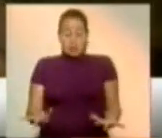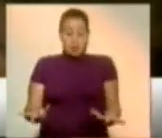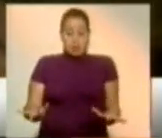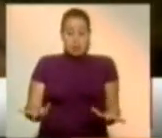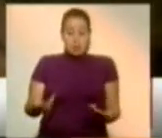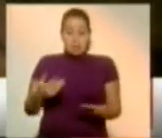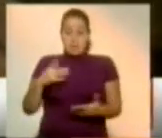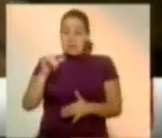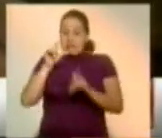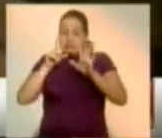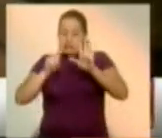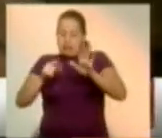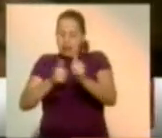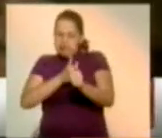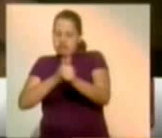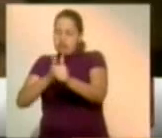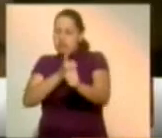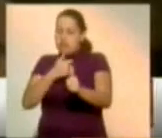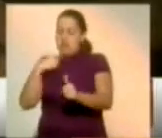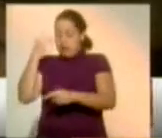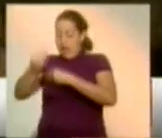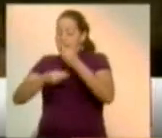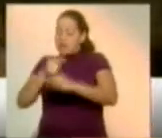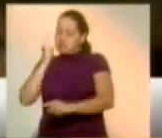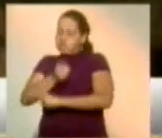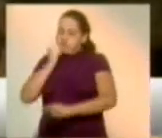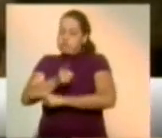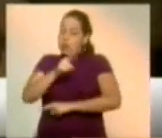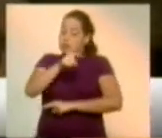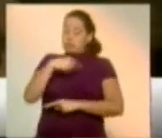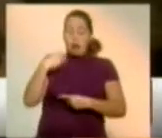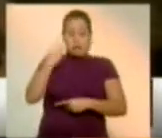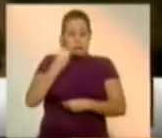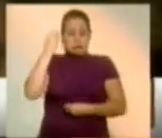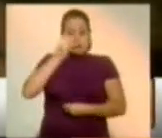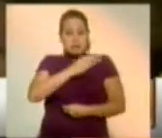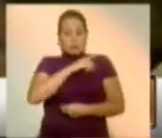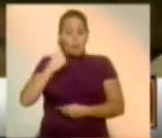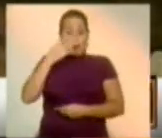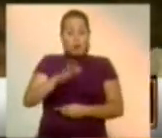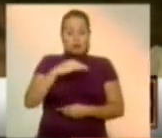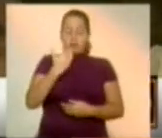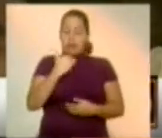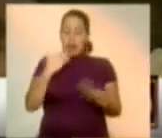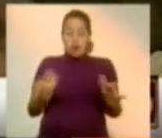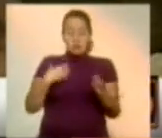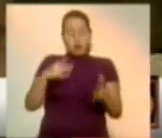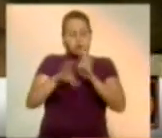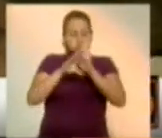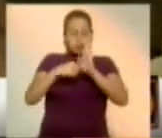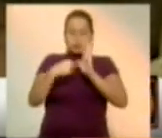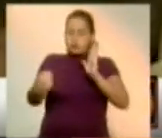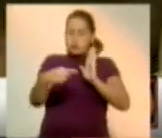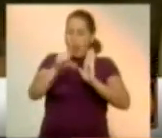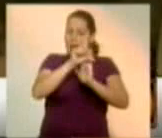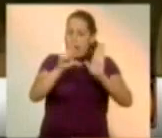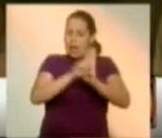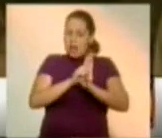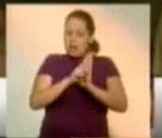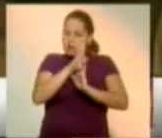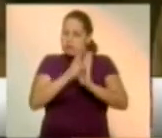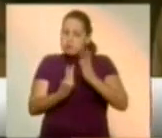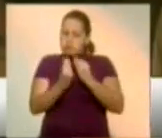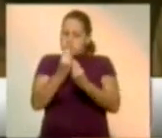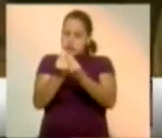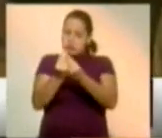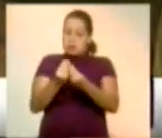seis guardaespaldas que hacen lo que ella dice. No es posible que yo estoy actuando en nombre de la Constitución y las leyes y ella venga a hacer